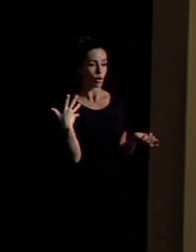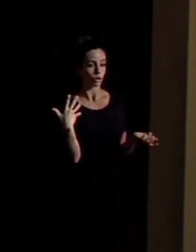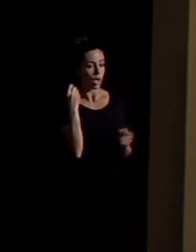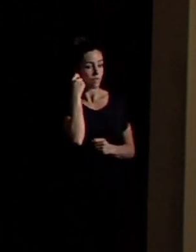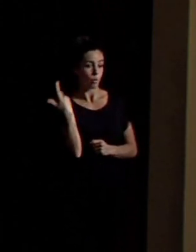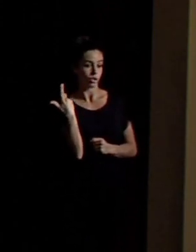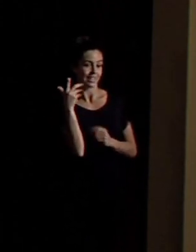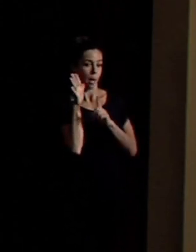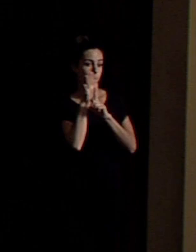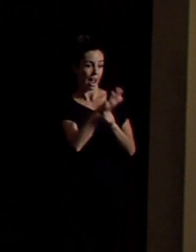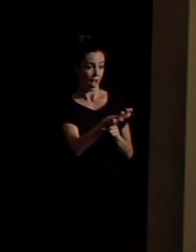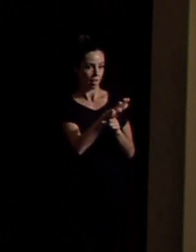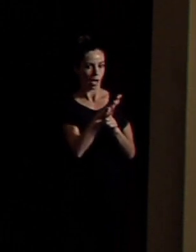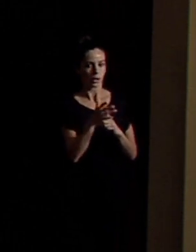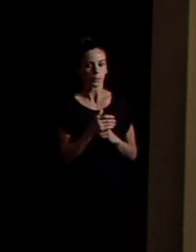las famosas manadas.